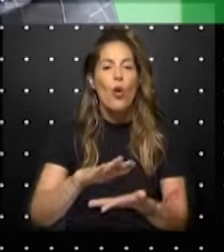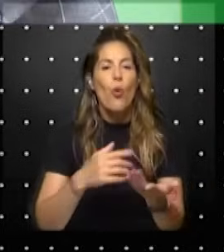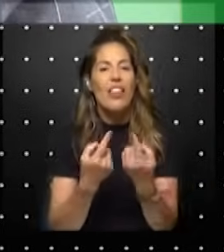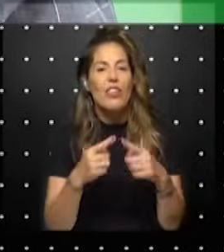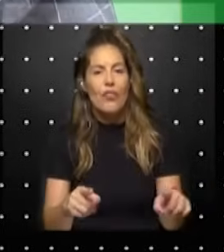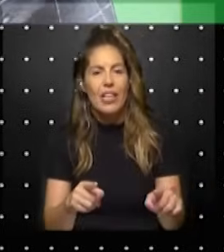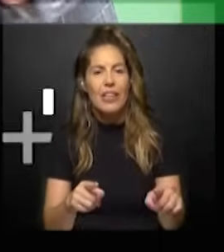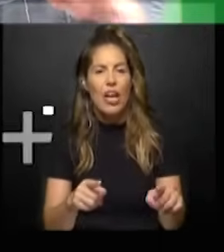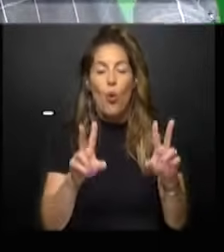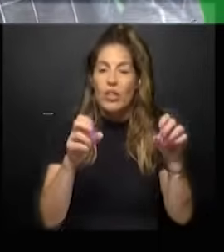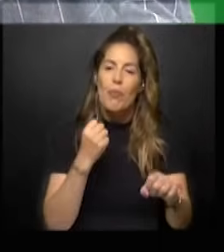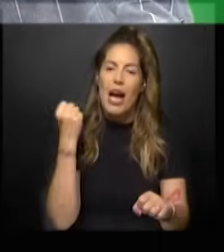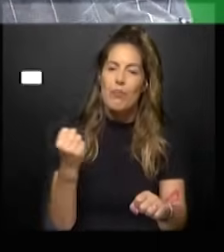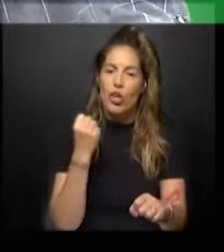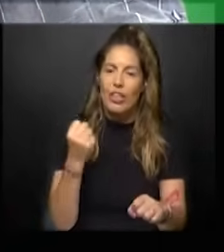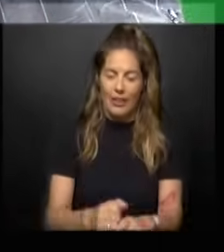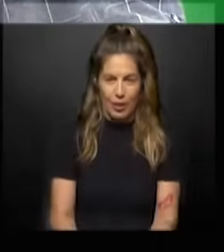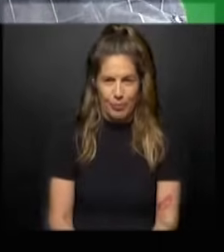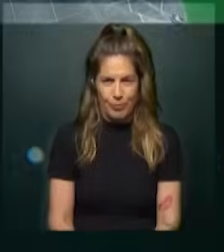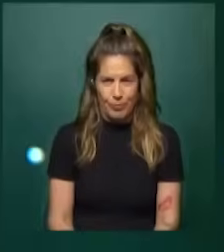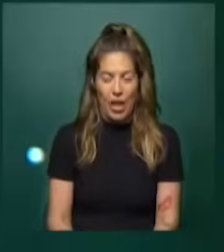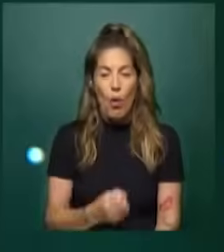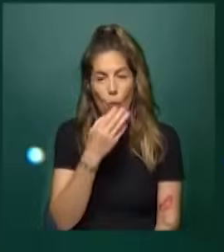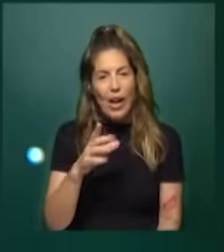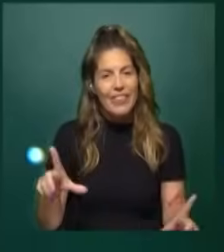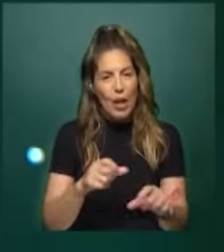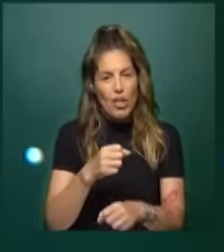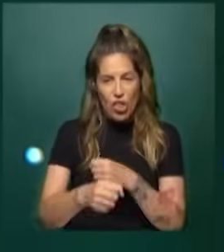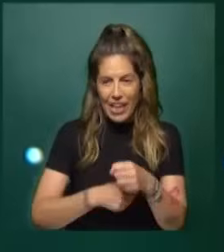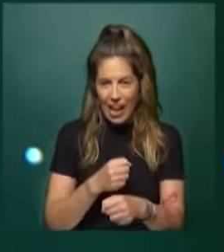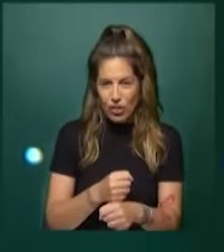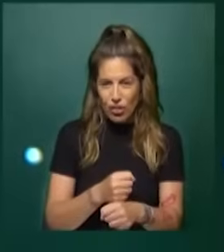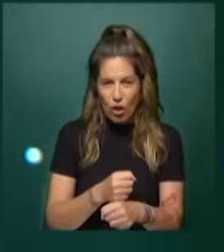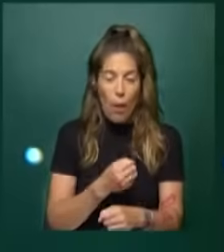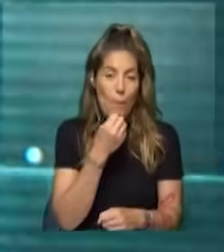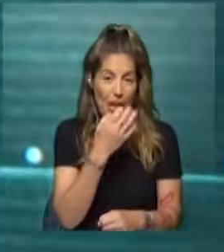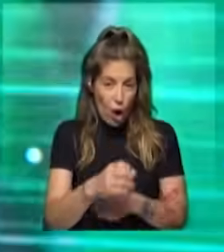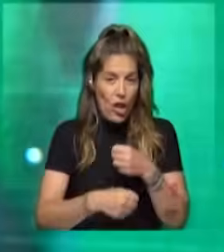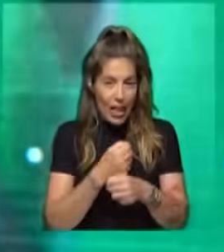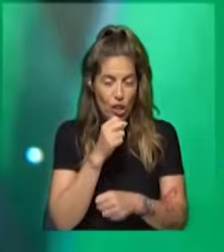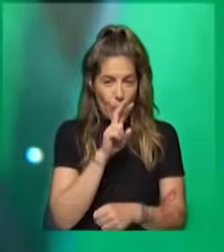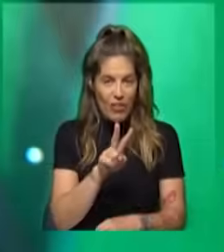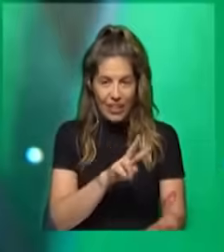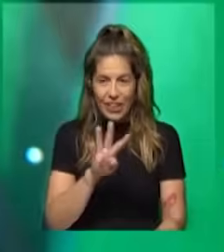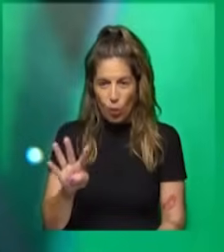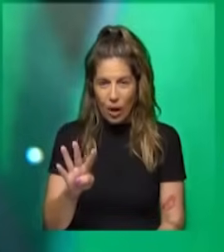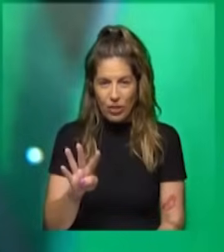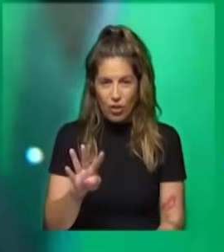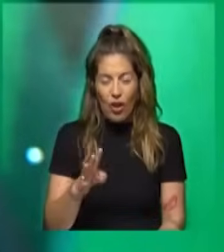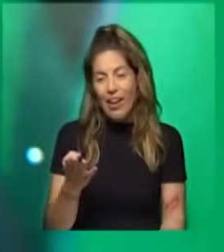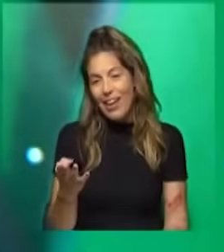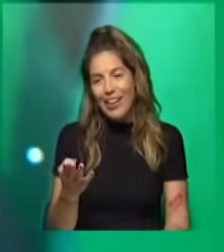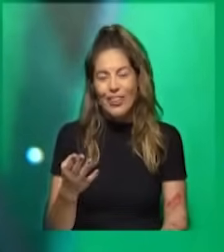en donde nos va la vida y el futuro. Álvaro, que tengas un buen cierre de año y, bueno, un mejor año 2024. Suena un poco